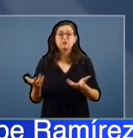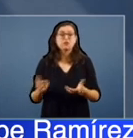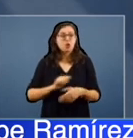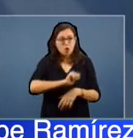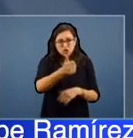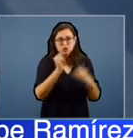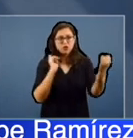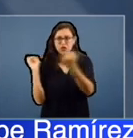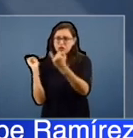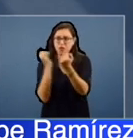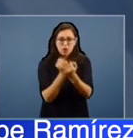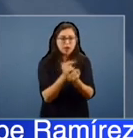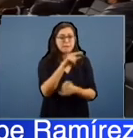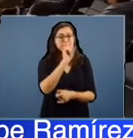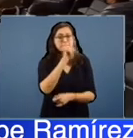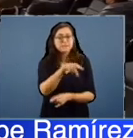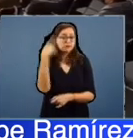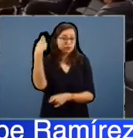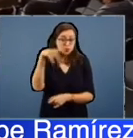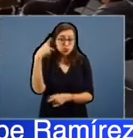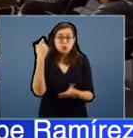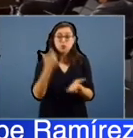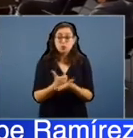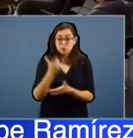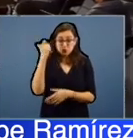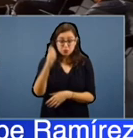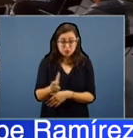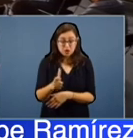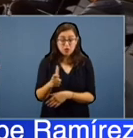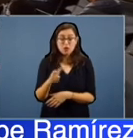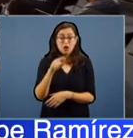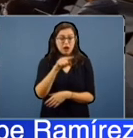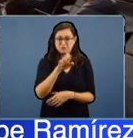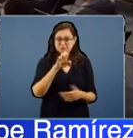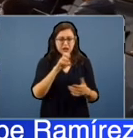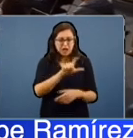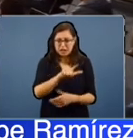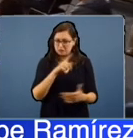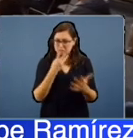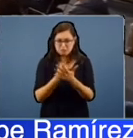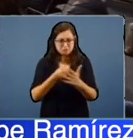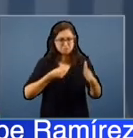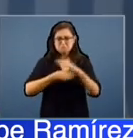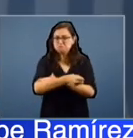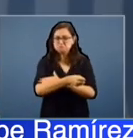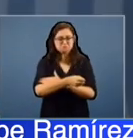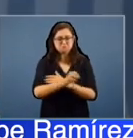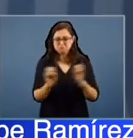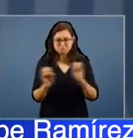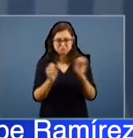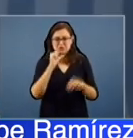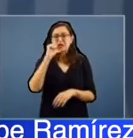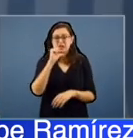por cierto cuando llegó a Puebla se pagó una fianza y nunca pisó la cárcel, ustedes saben eso